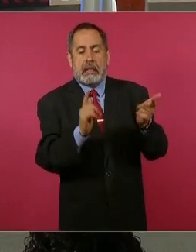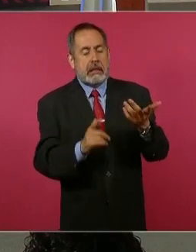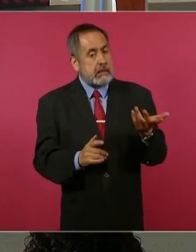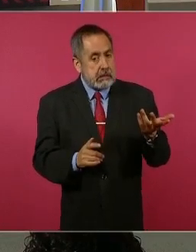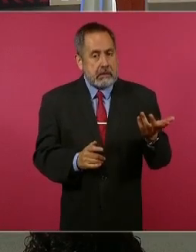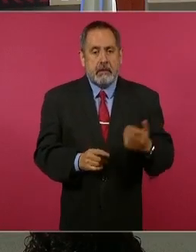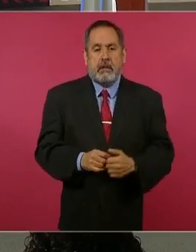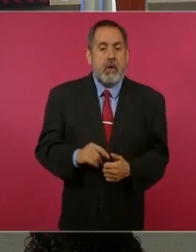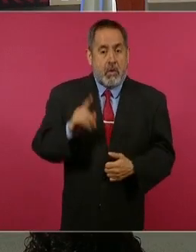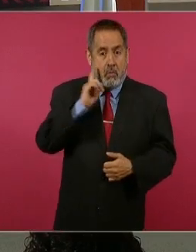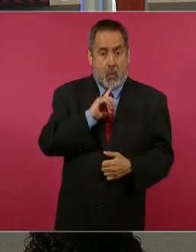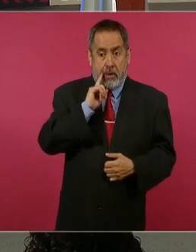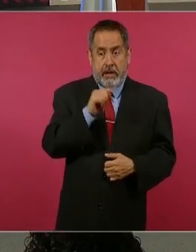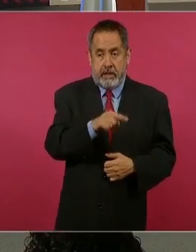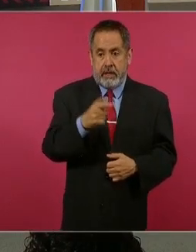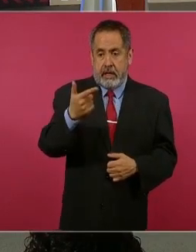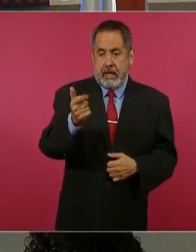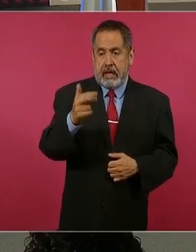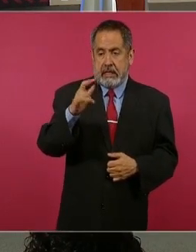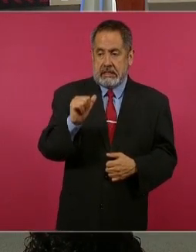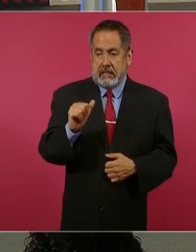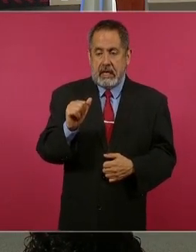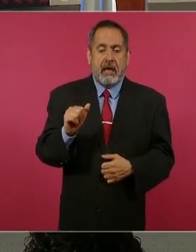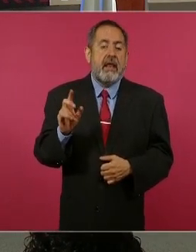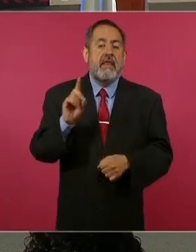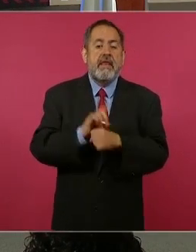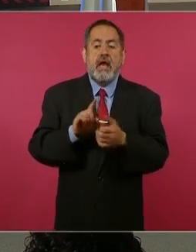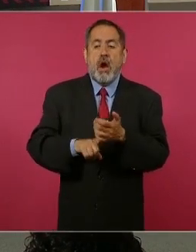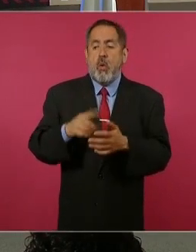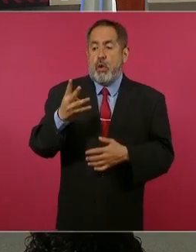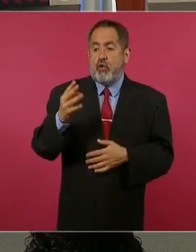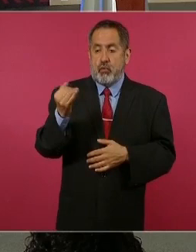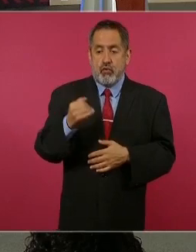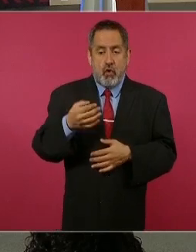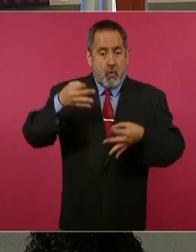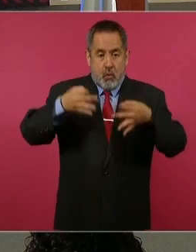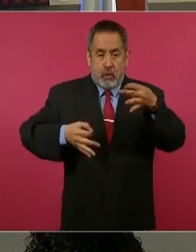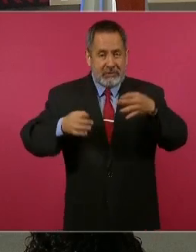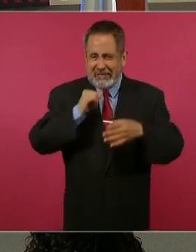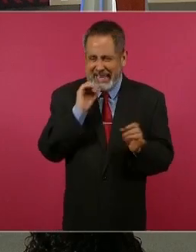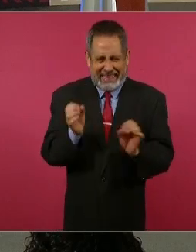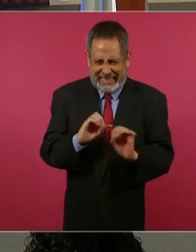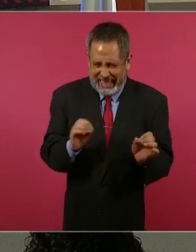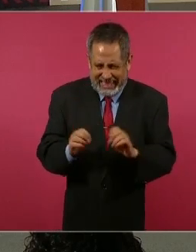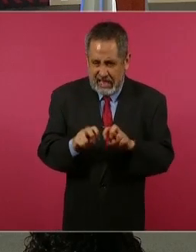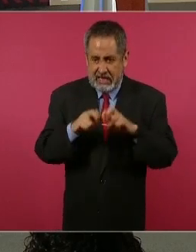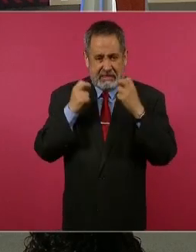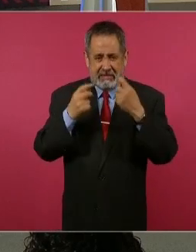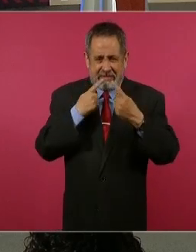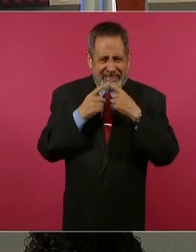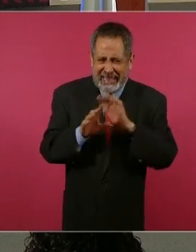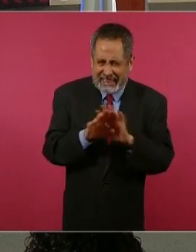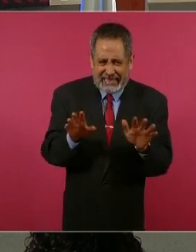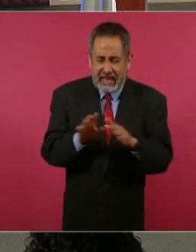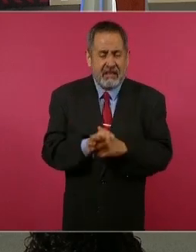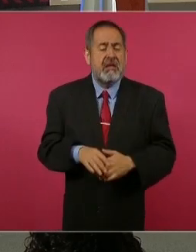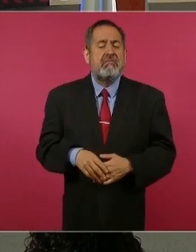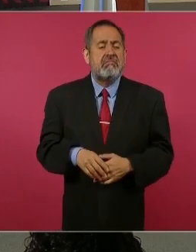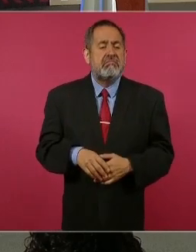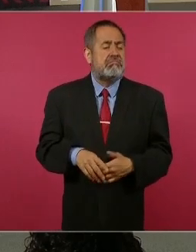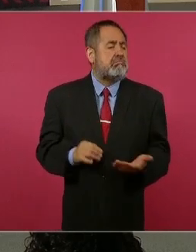García Rodríguez, el 4 de junio, sin celebrar audiencia de revisión de medidas cautelares,